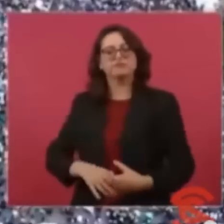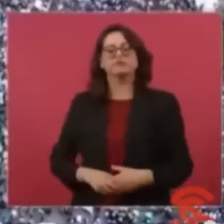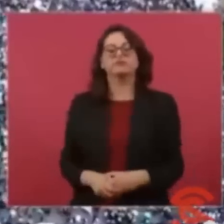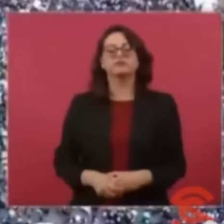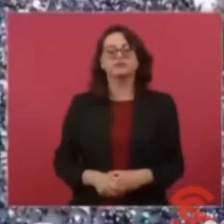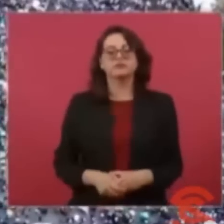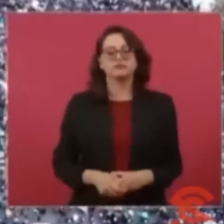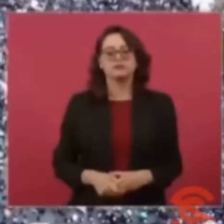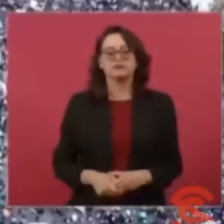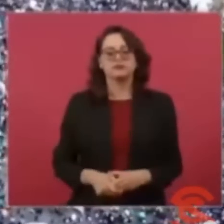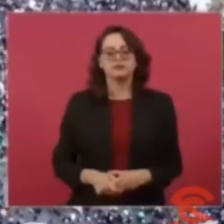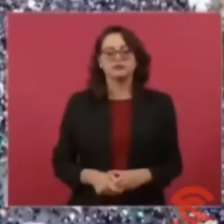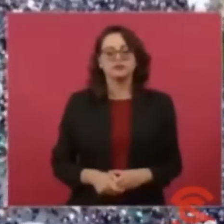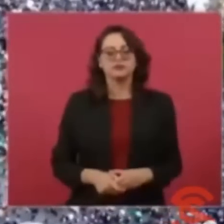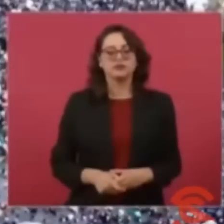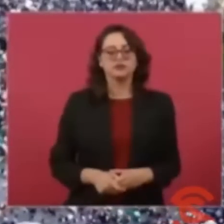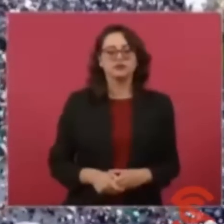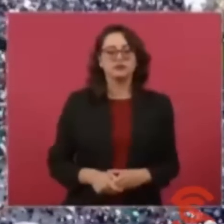Aprovecho también